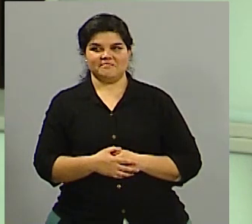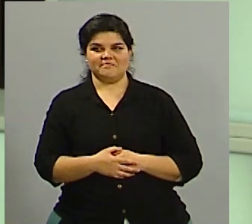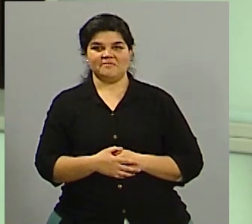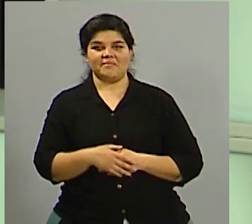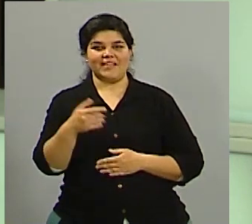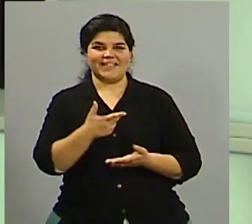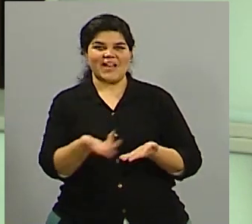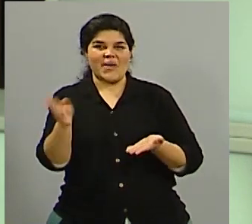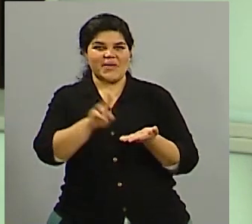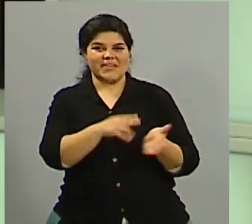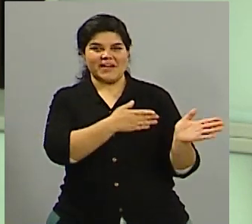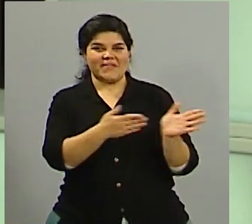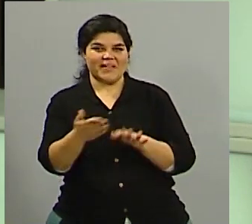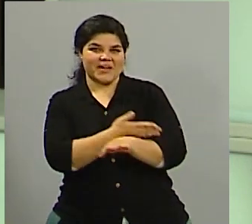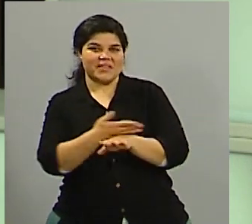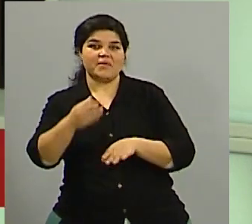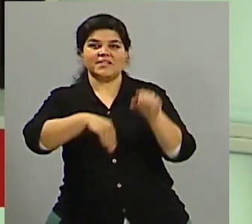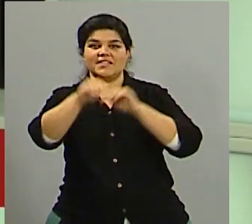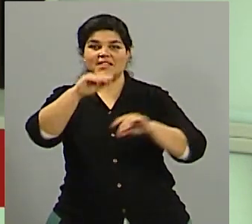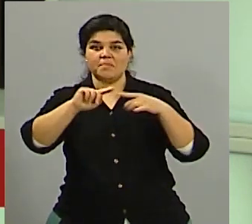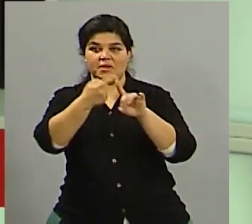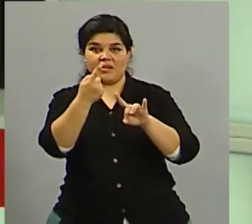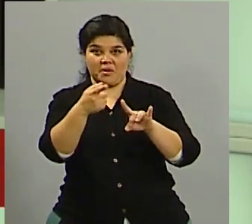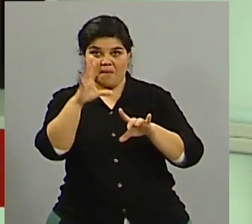Bueno, aquí estamos nuevamente. Esto es Chat Político,